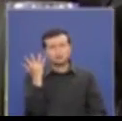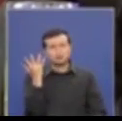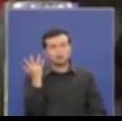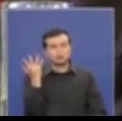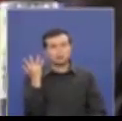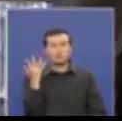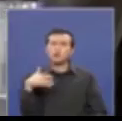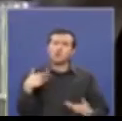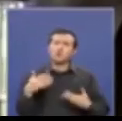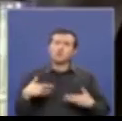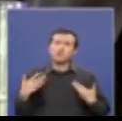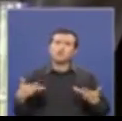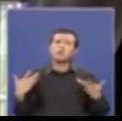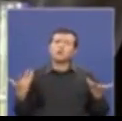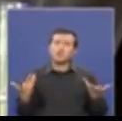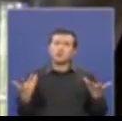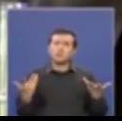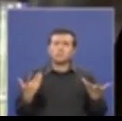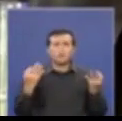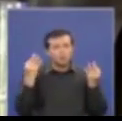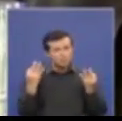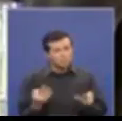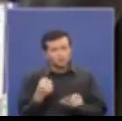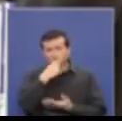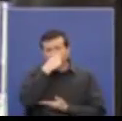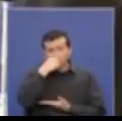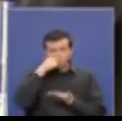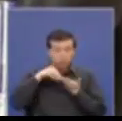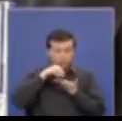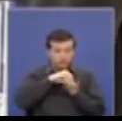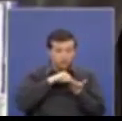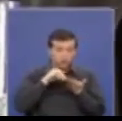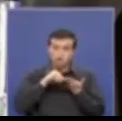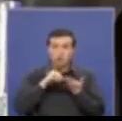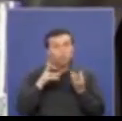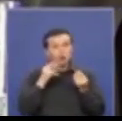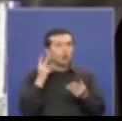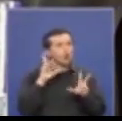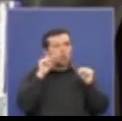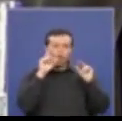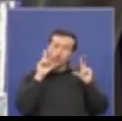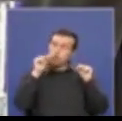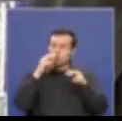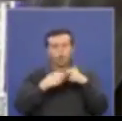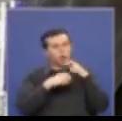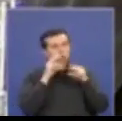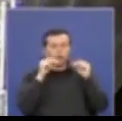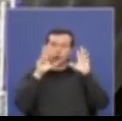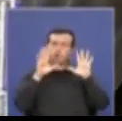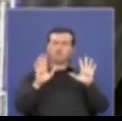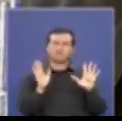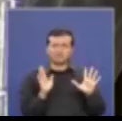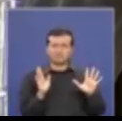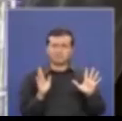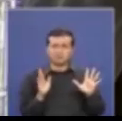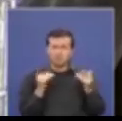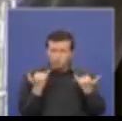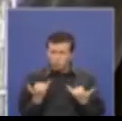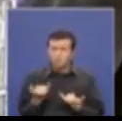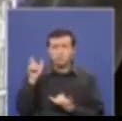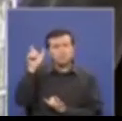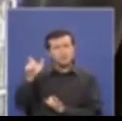entiendo. ¿Cómo es que frente al microtráfico pusieron tantas objeciones y tenemos